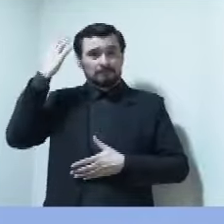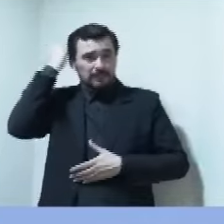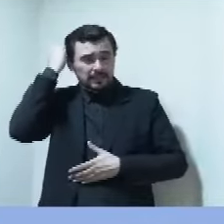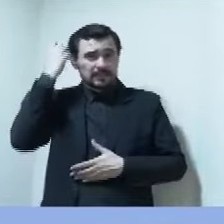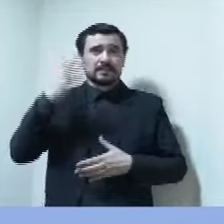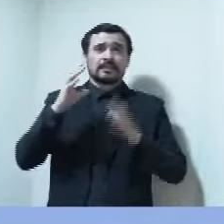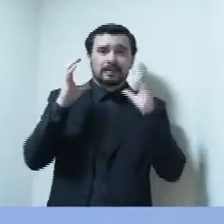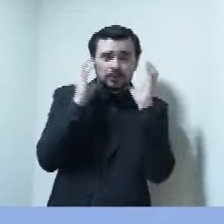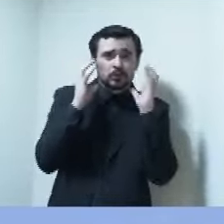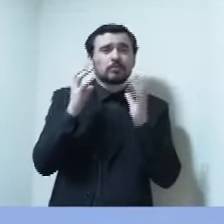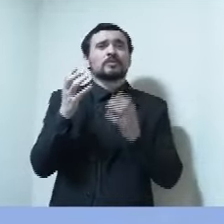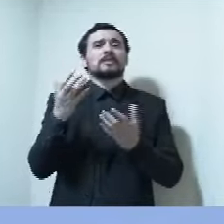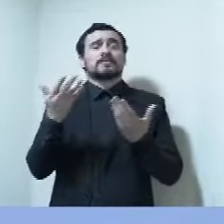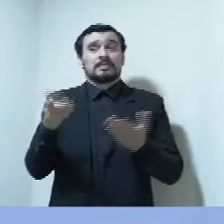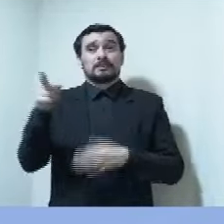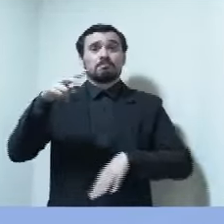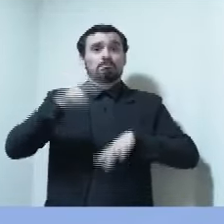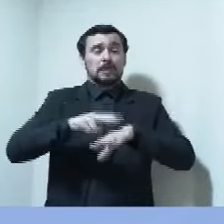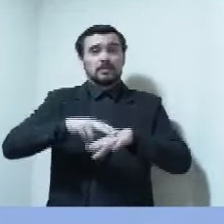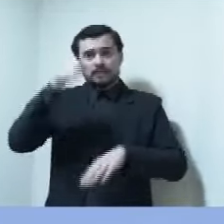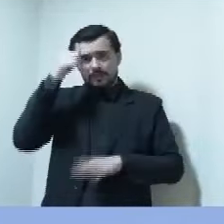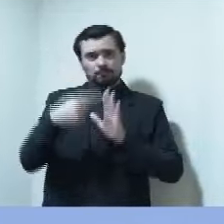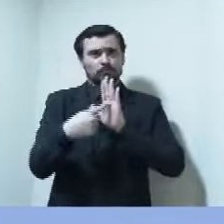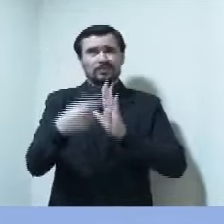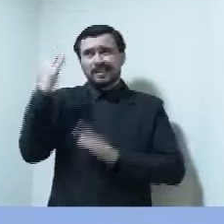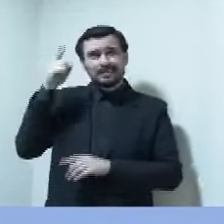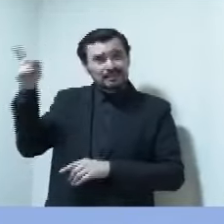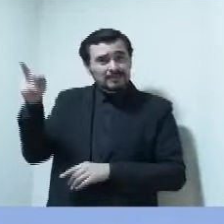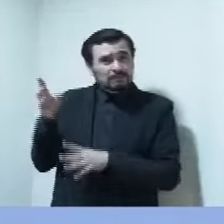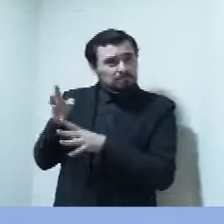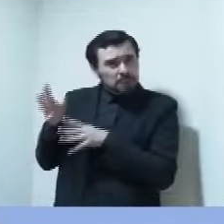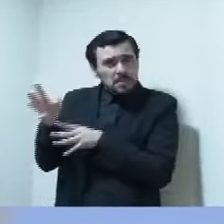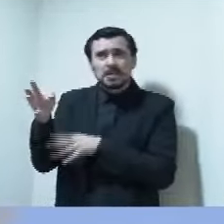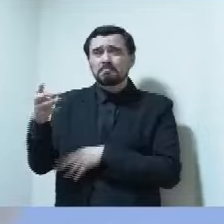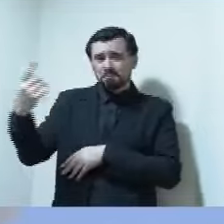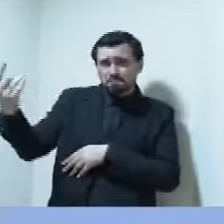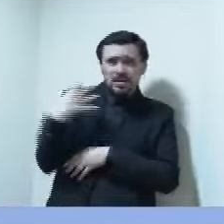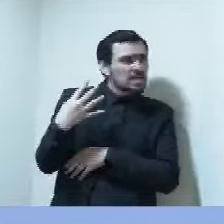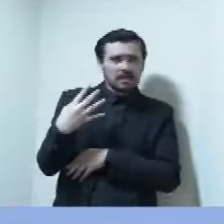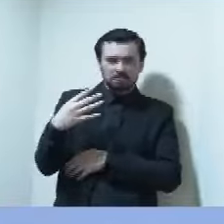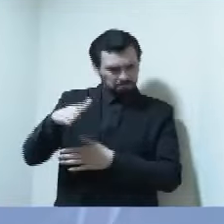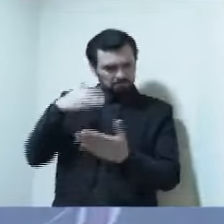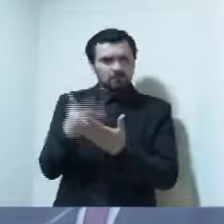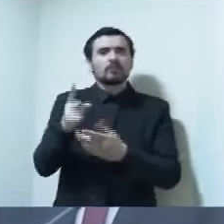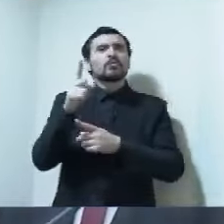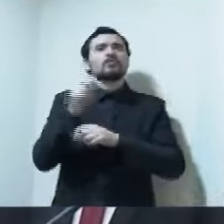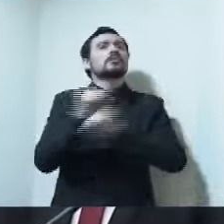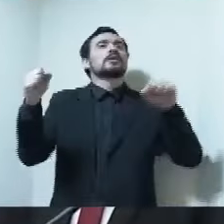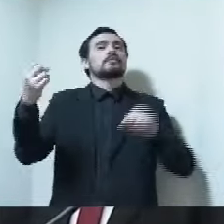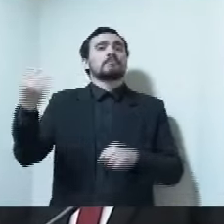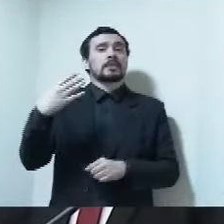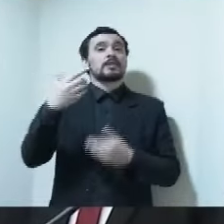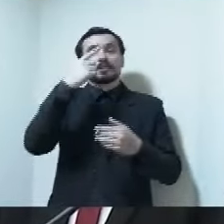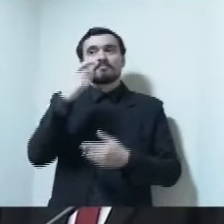Antonio López, el Paraguay que demostró en Cerro Corá que nadie nunca podrá exterminar a esta gran nación, el Paraguay de